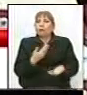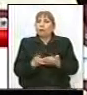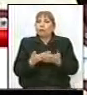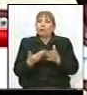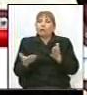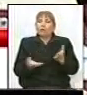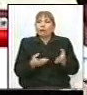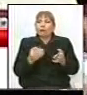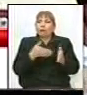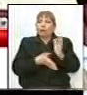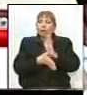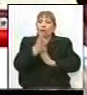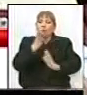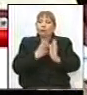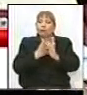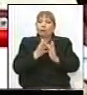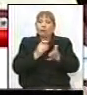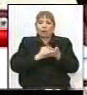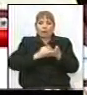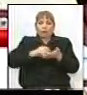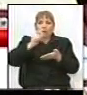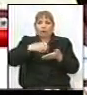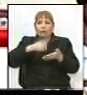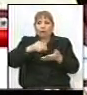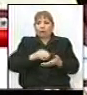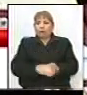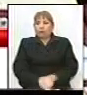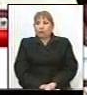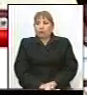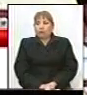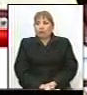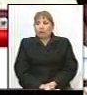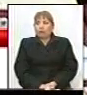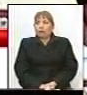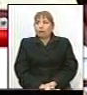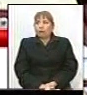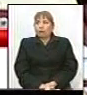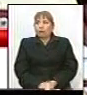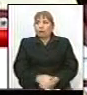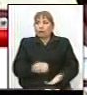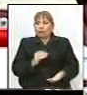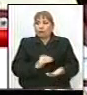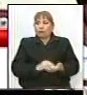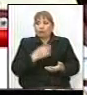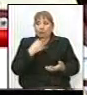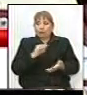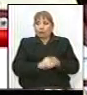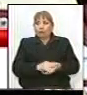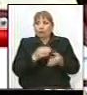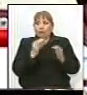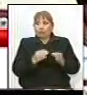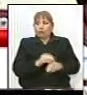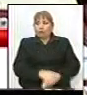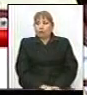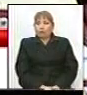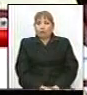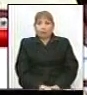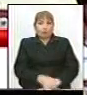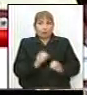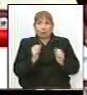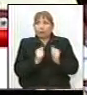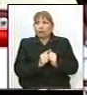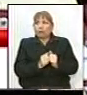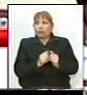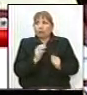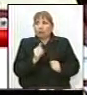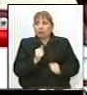de falsificación de firma. Como vemos, entonces son esos supuestos concretos y con cargo